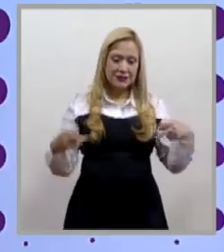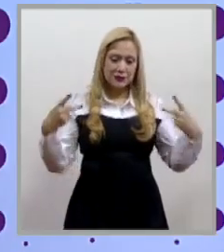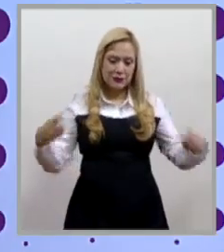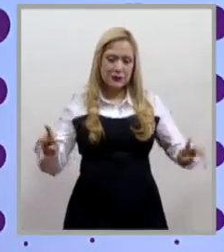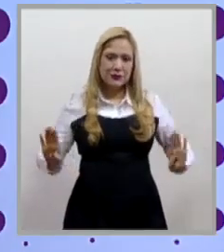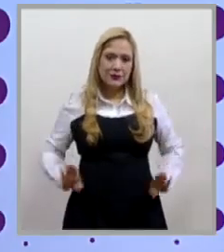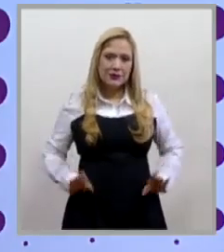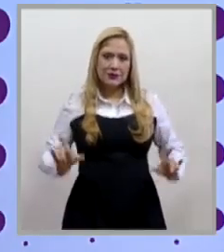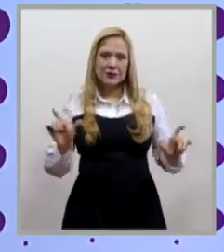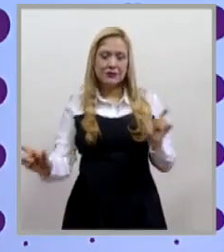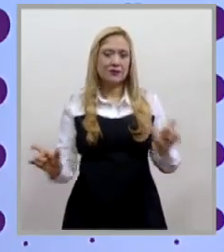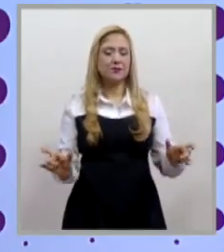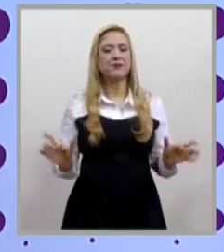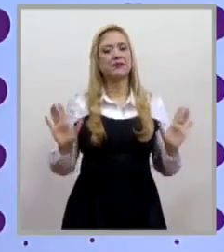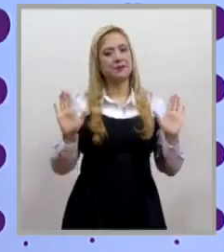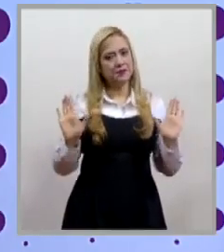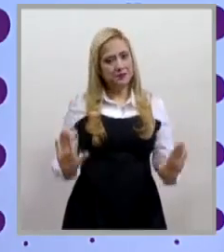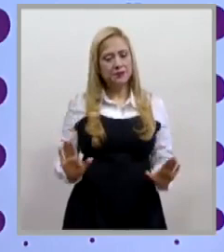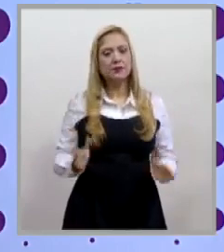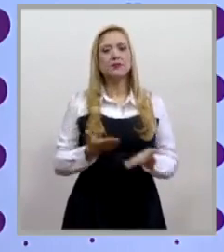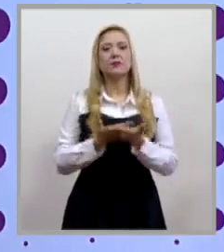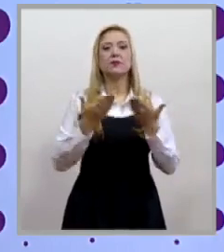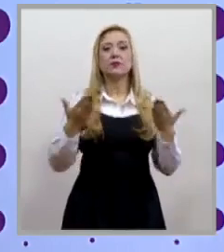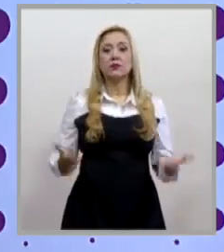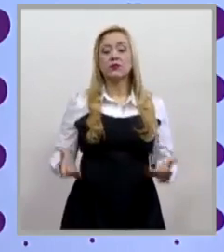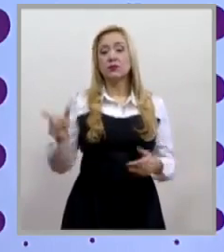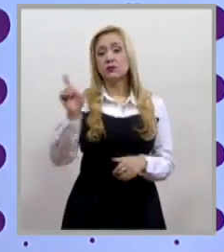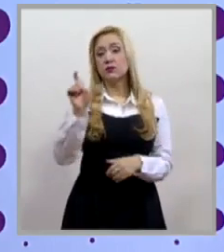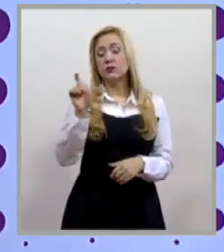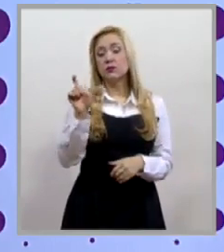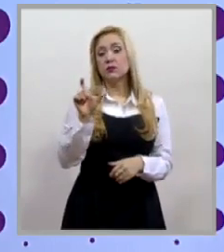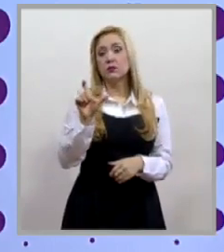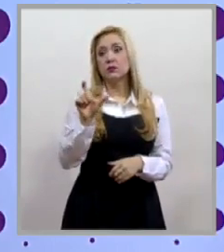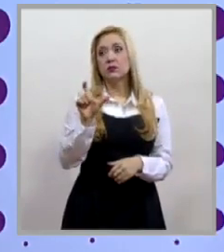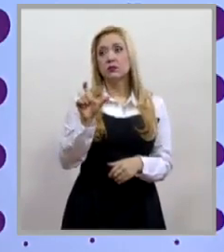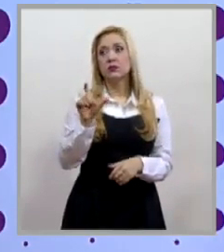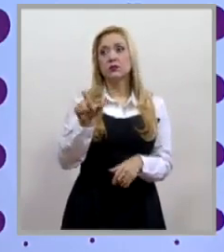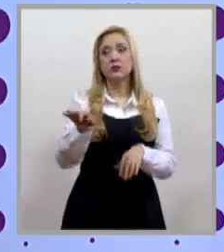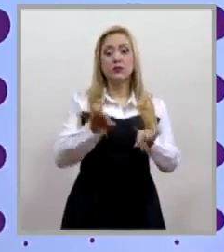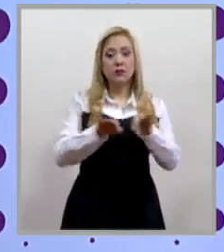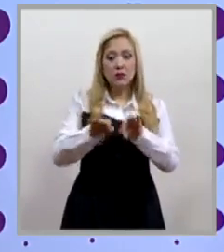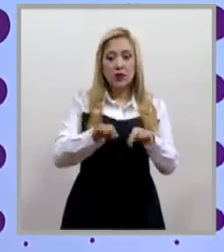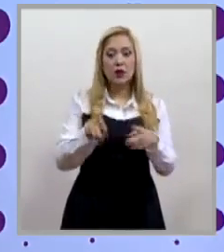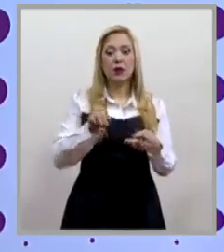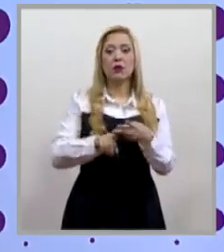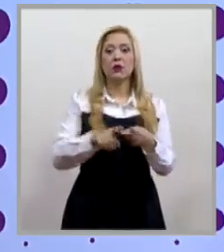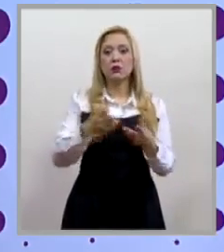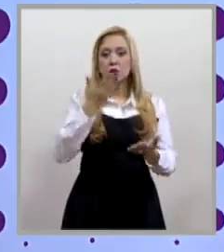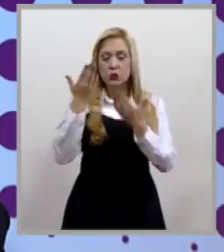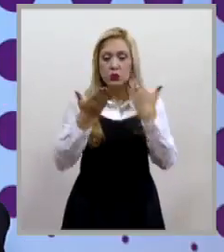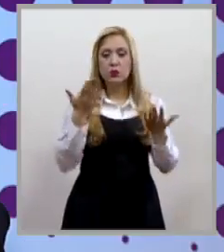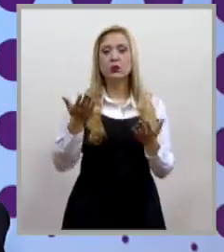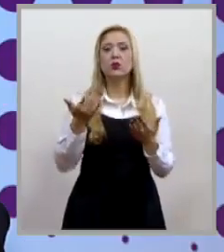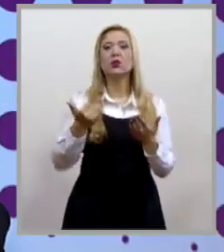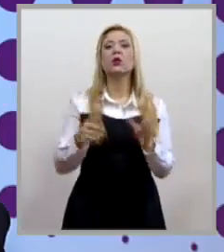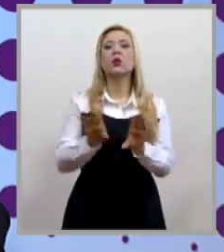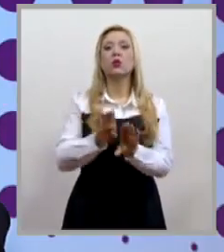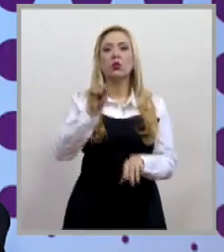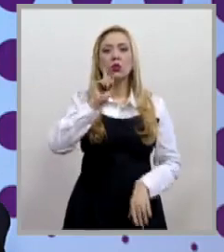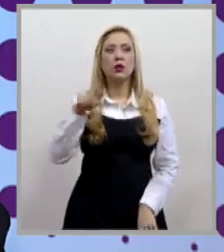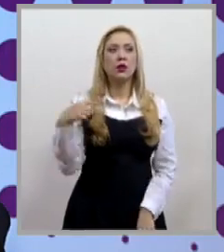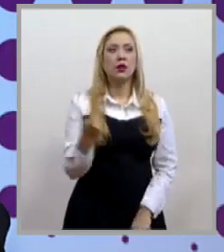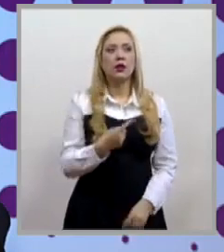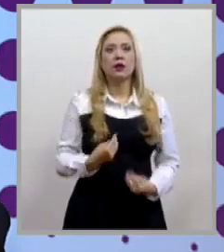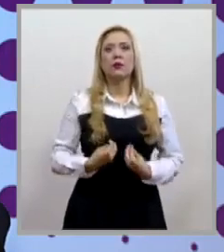supuesto, no solo en la asignación de labores, sino también frente a las actitudes de las mujeres. Y